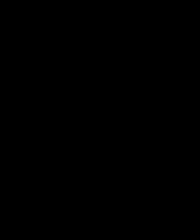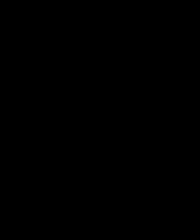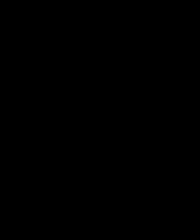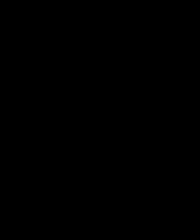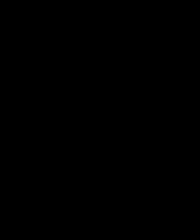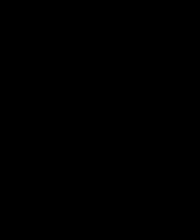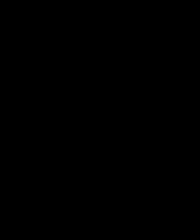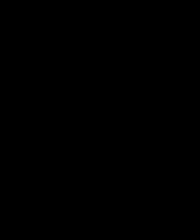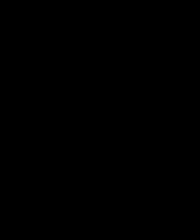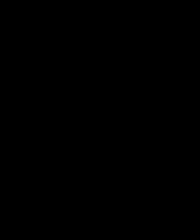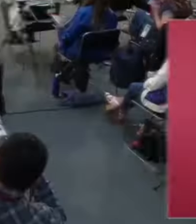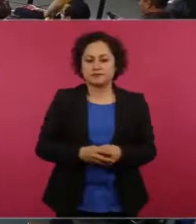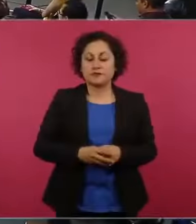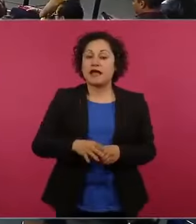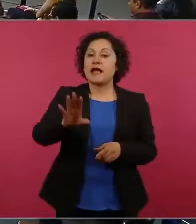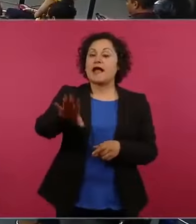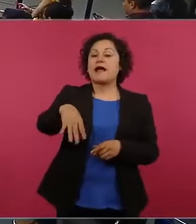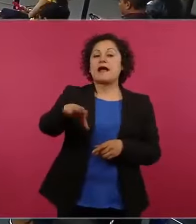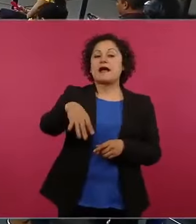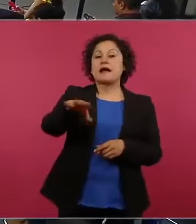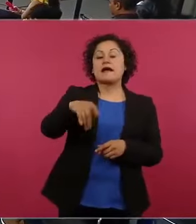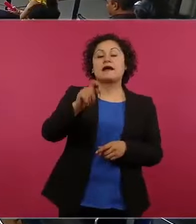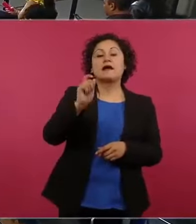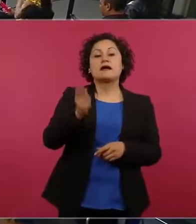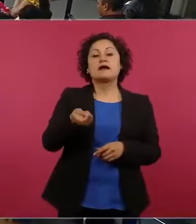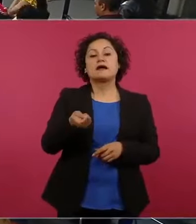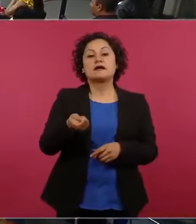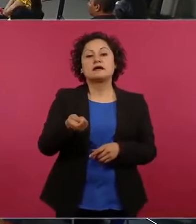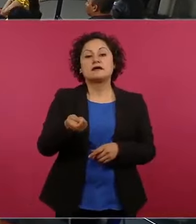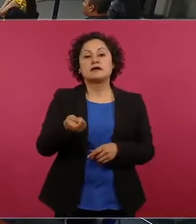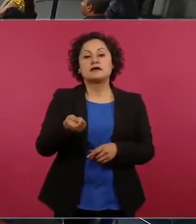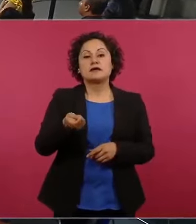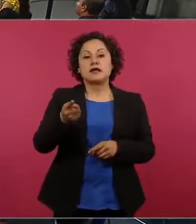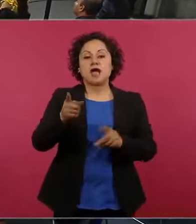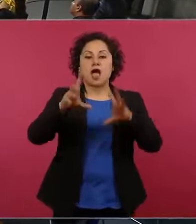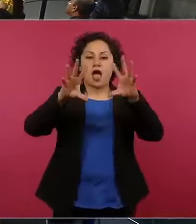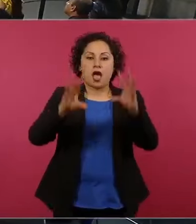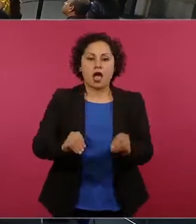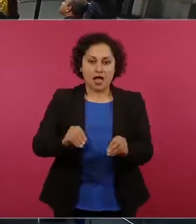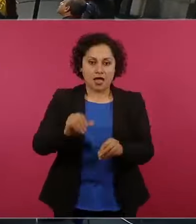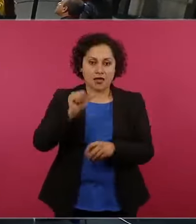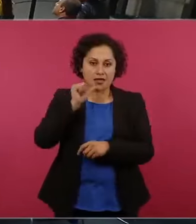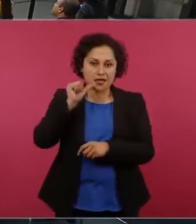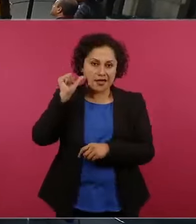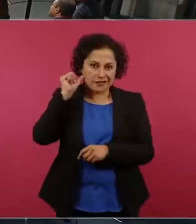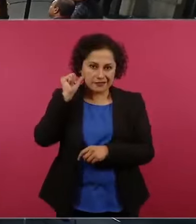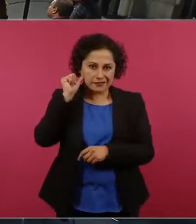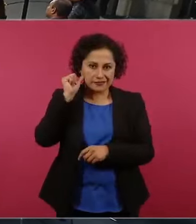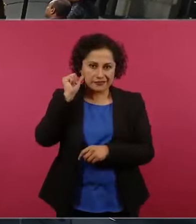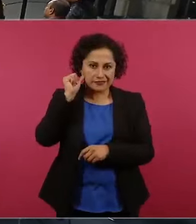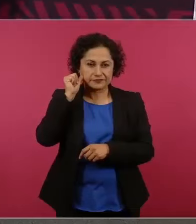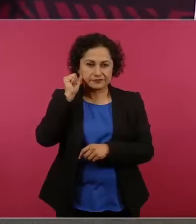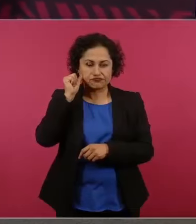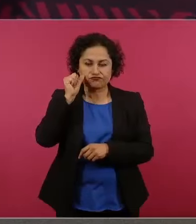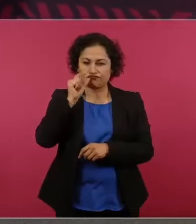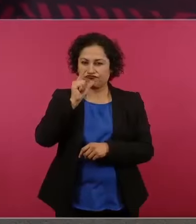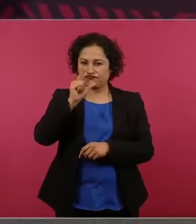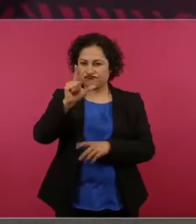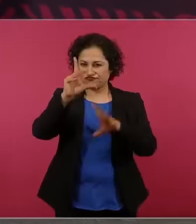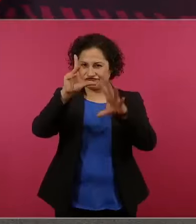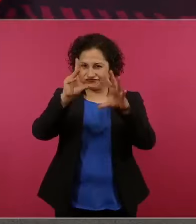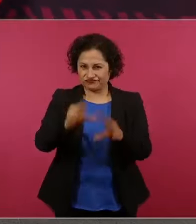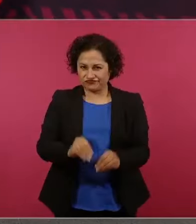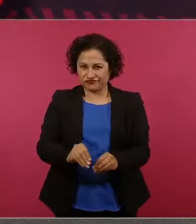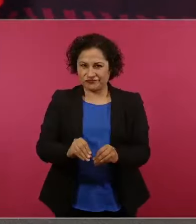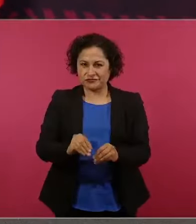temperaturas registradas ese día. Lo de los apagones de ayer se